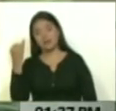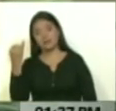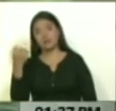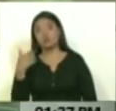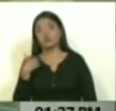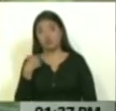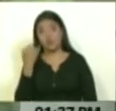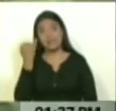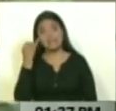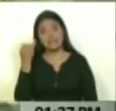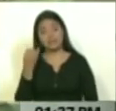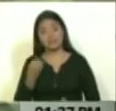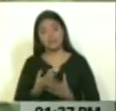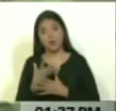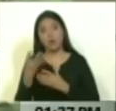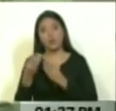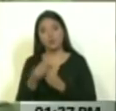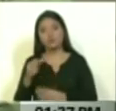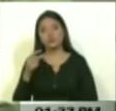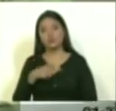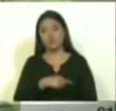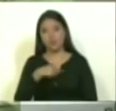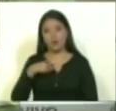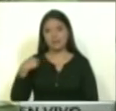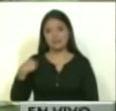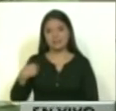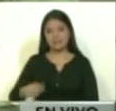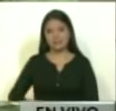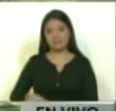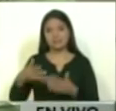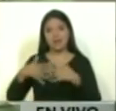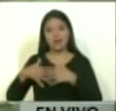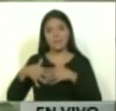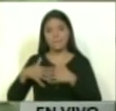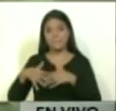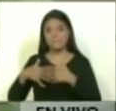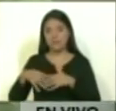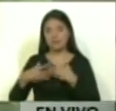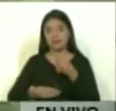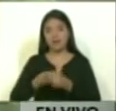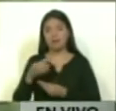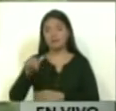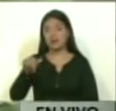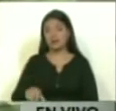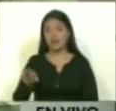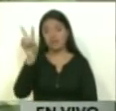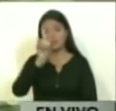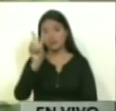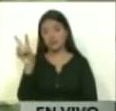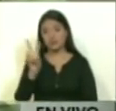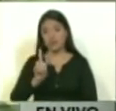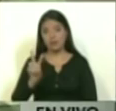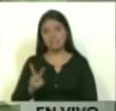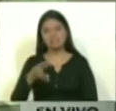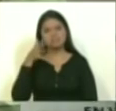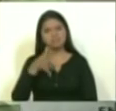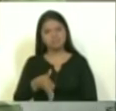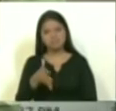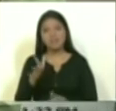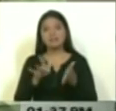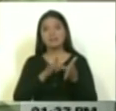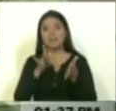creé junto a China y nuestras empresas fabricantes aquí en Venezuela de la tableta